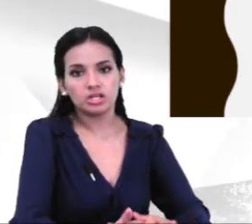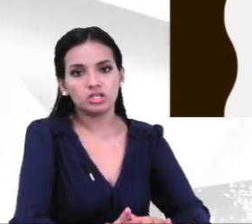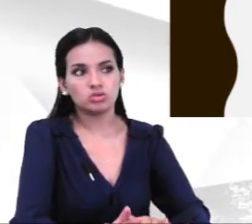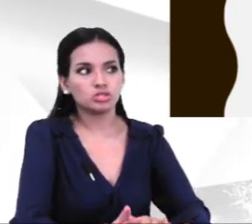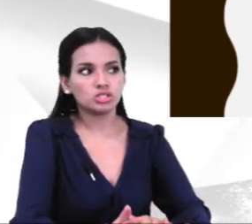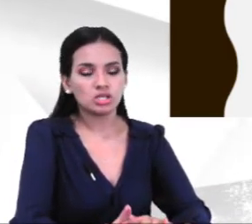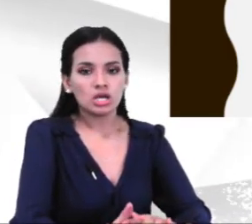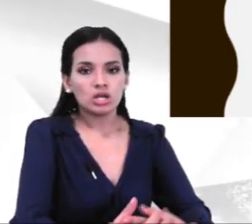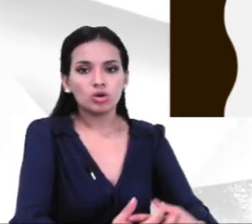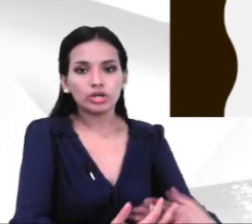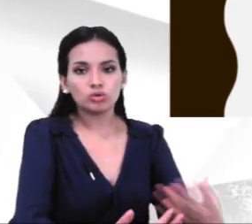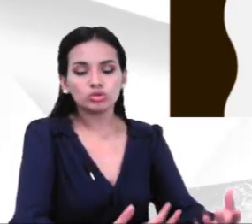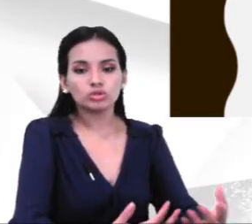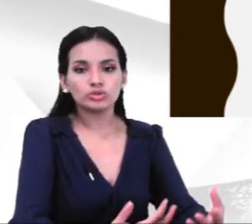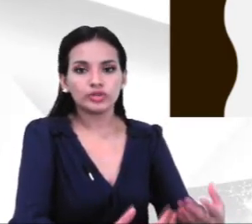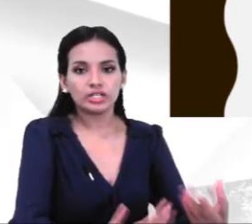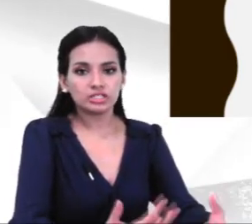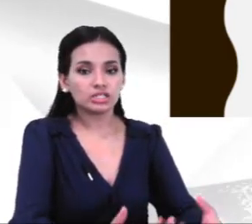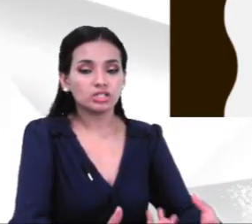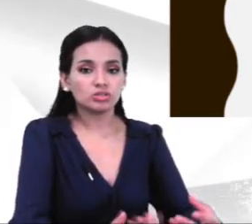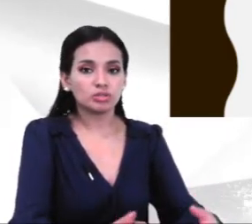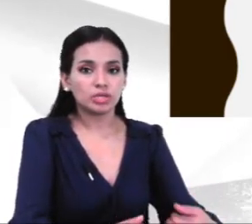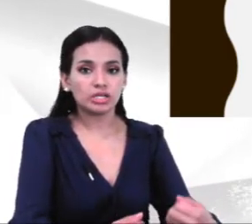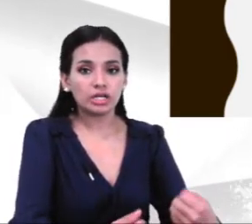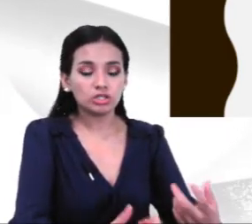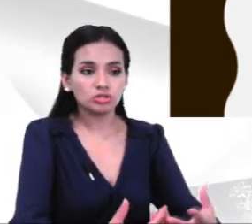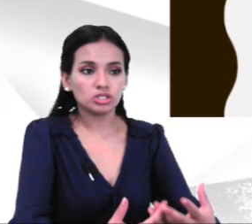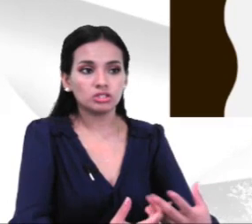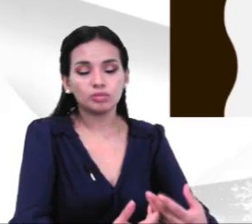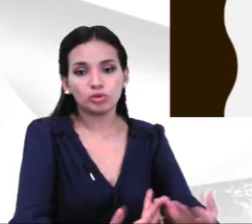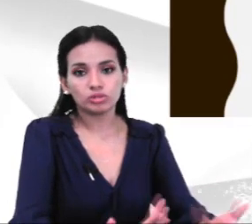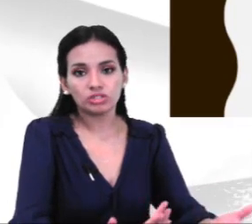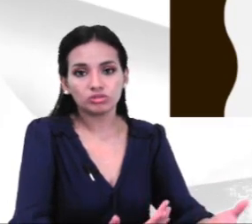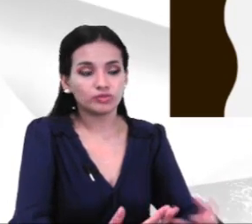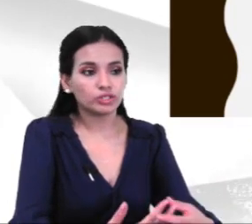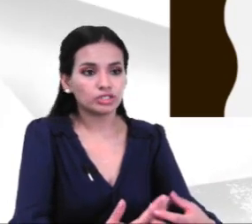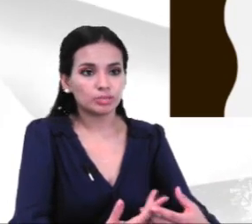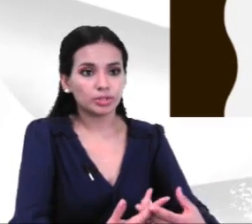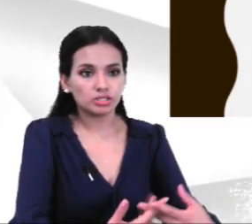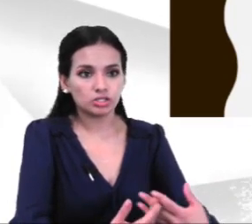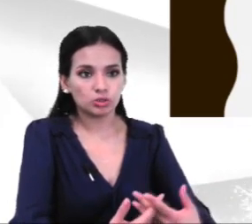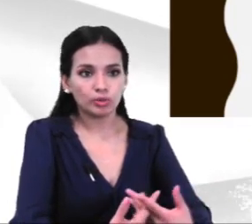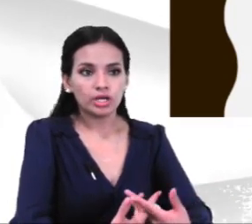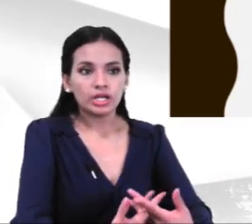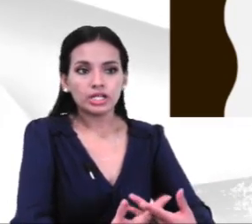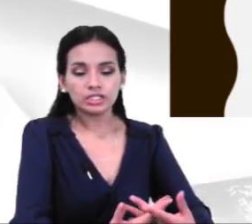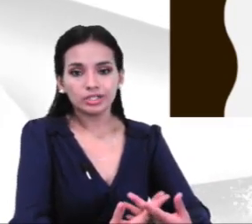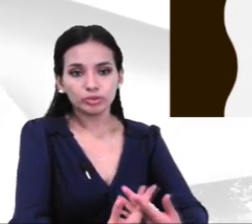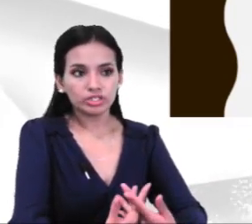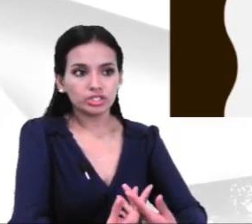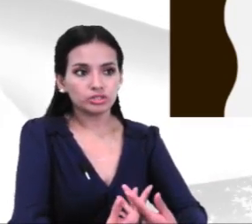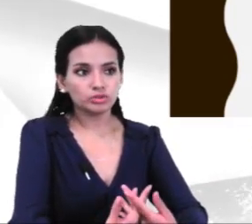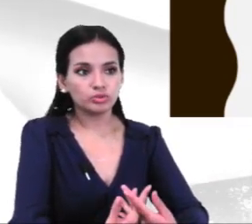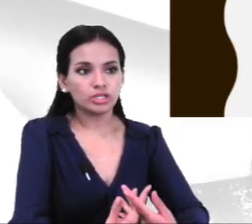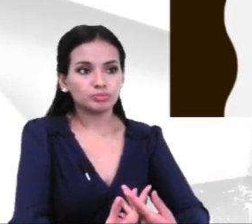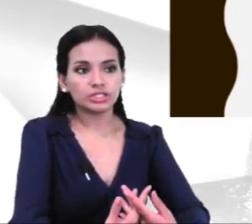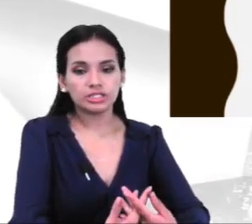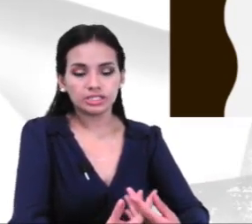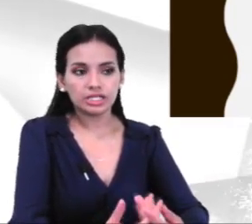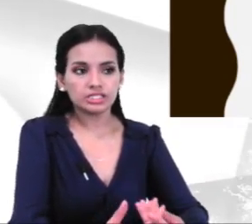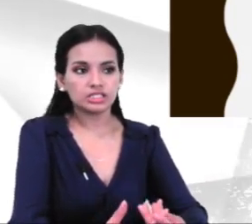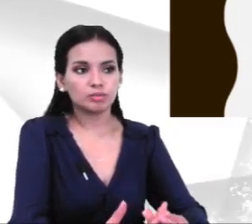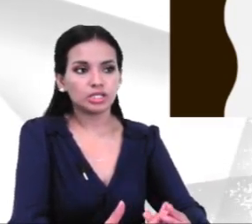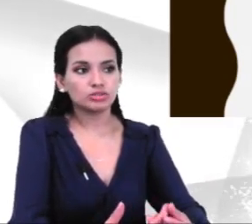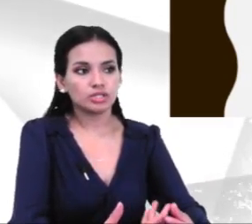existiera entonces los recursos fueran extraídos de manera inconsciente y por lo tanto se fueran desapareciendo las áreas protegidas de honduras